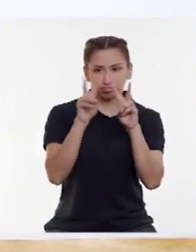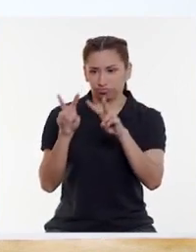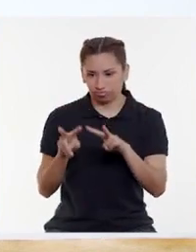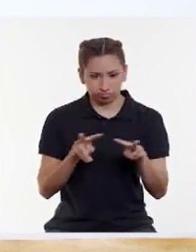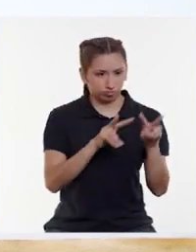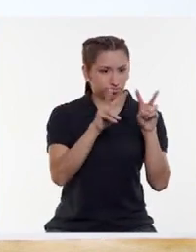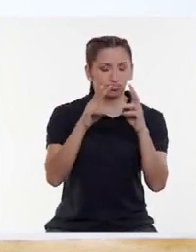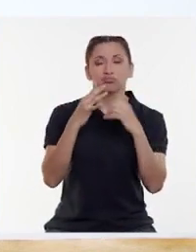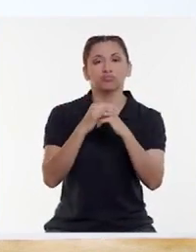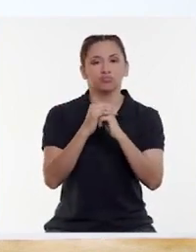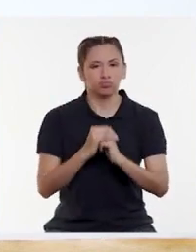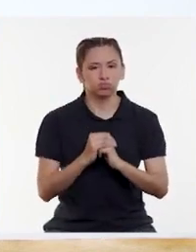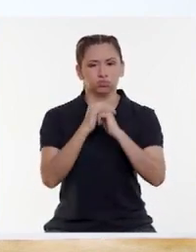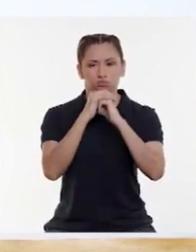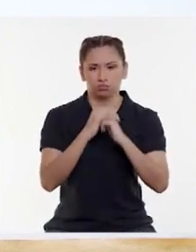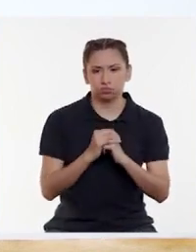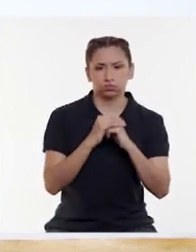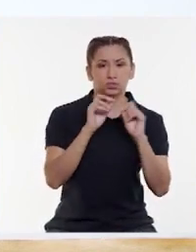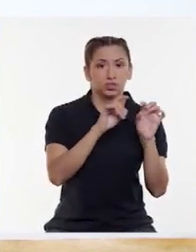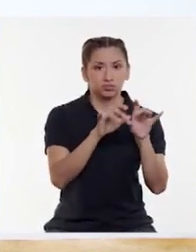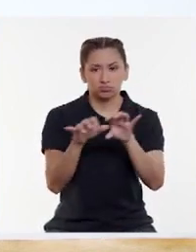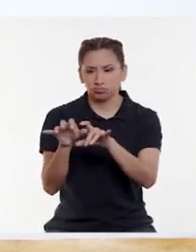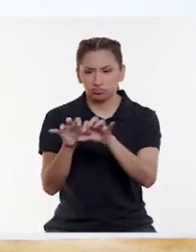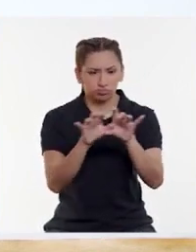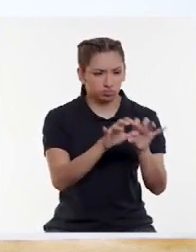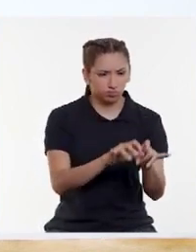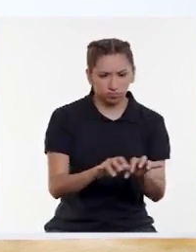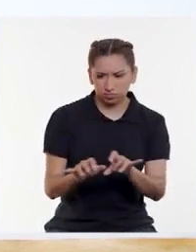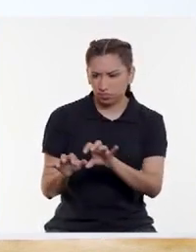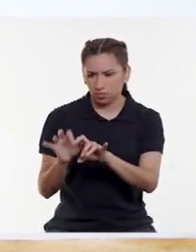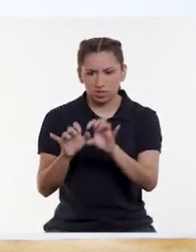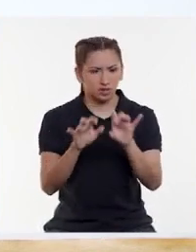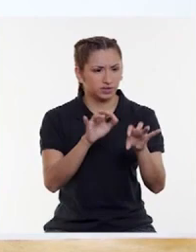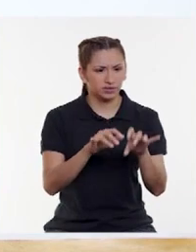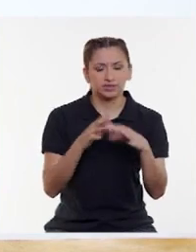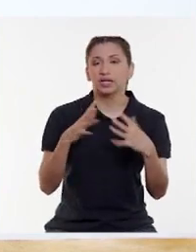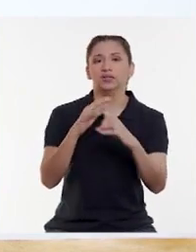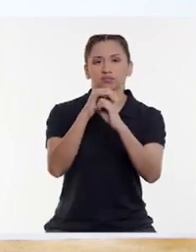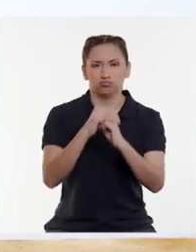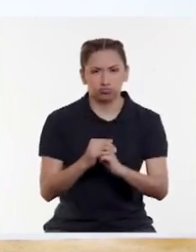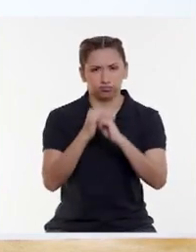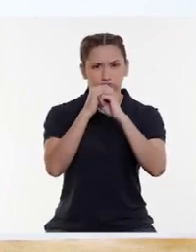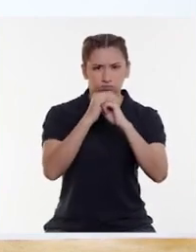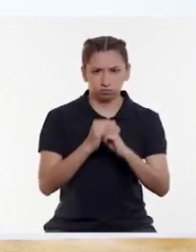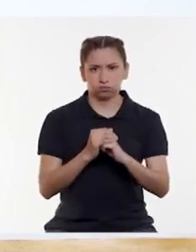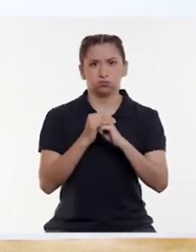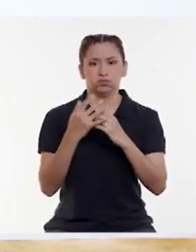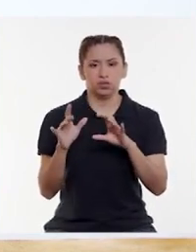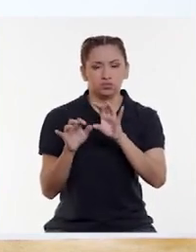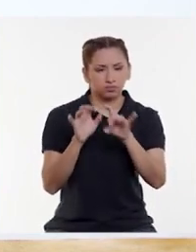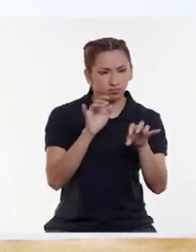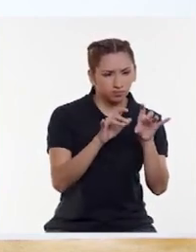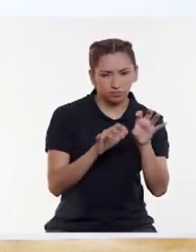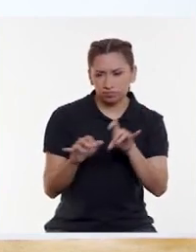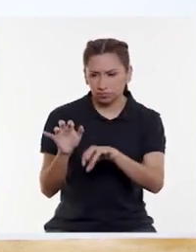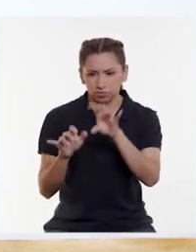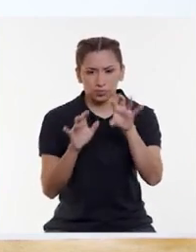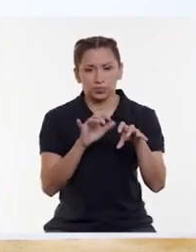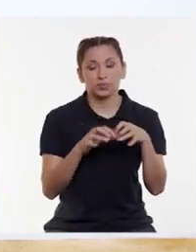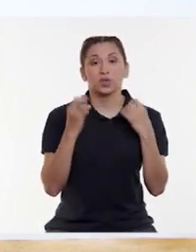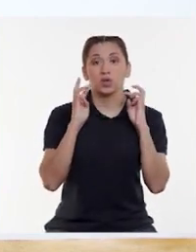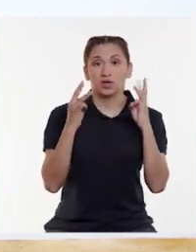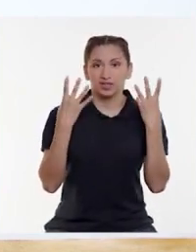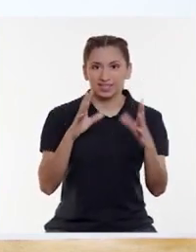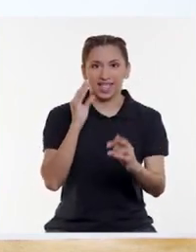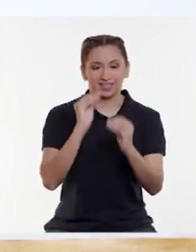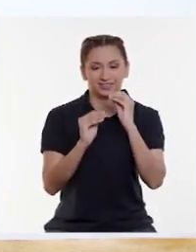seguimos. Muy bien, hay una falla en el sistema. Eso es. Y. Muy bien.